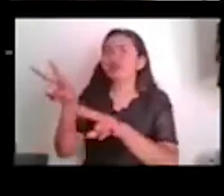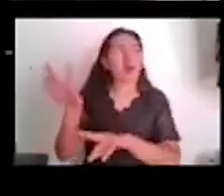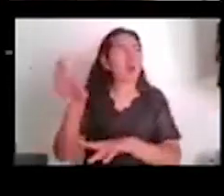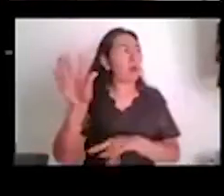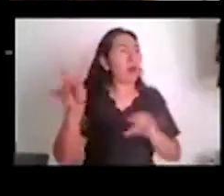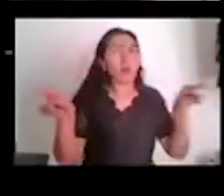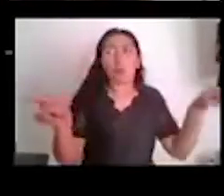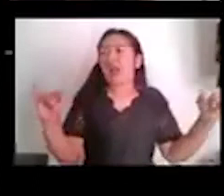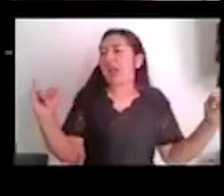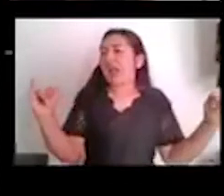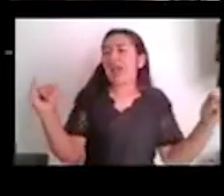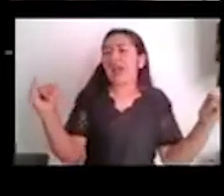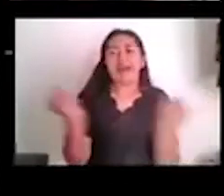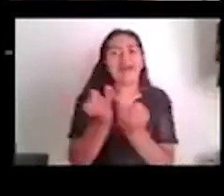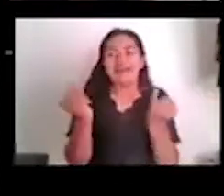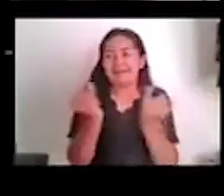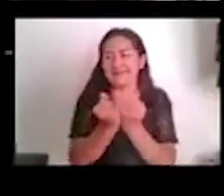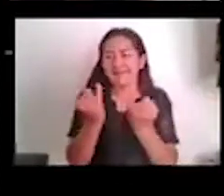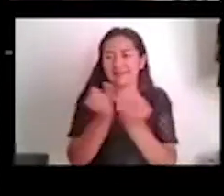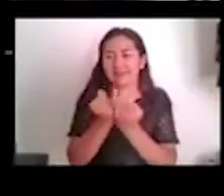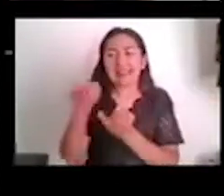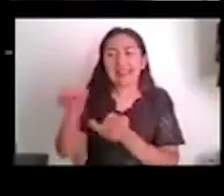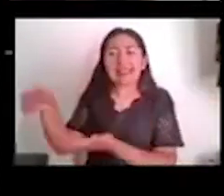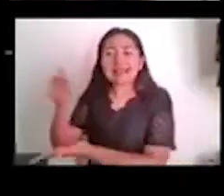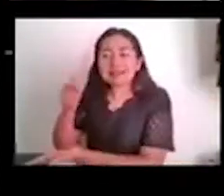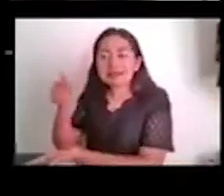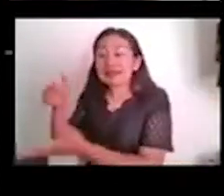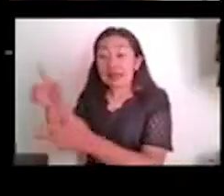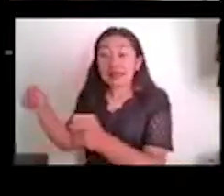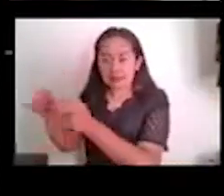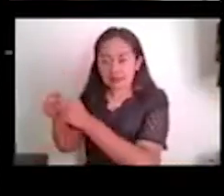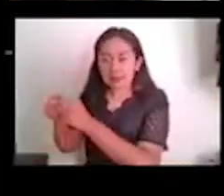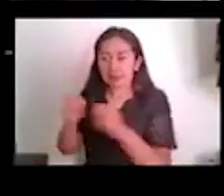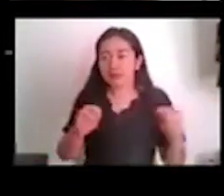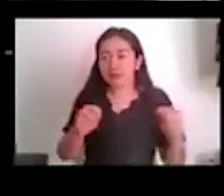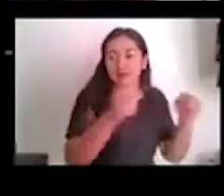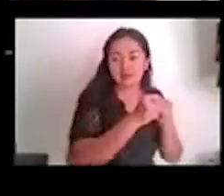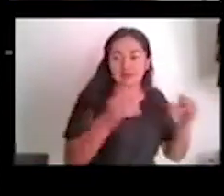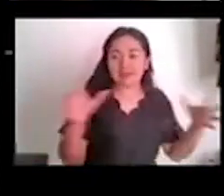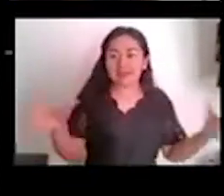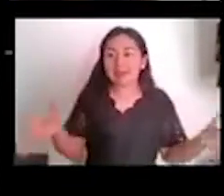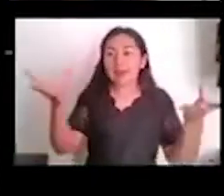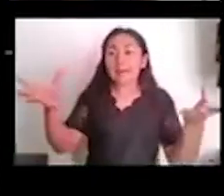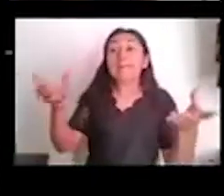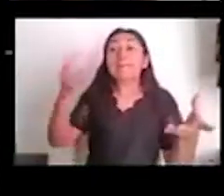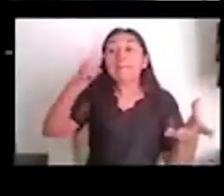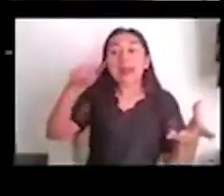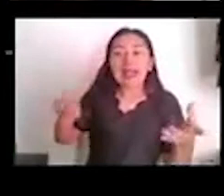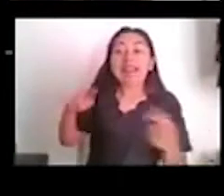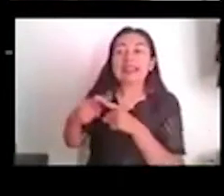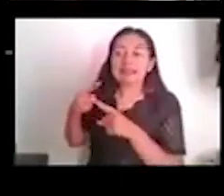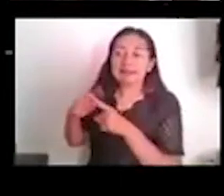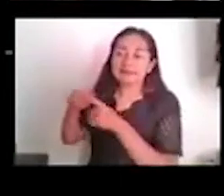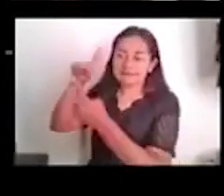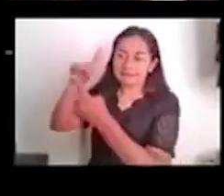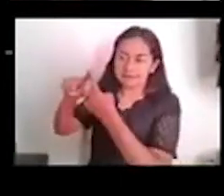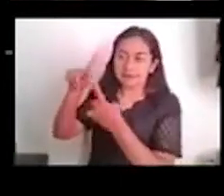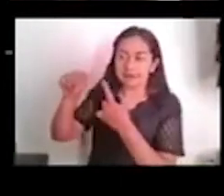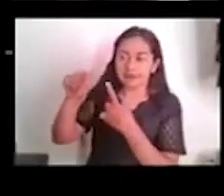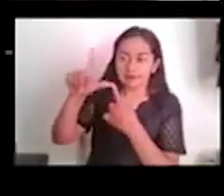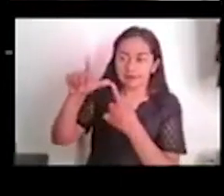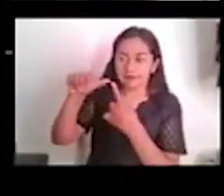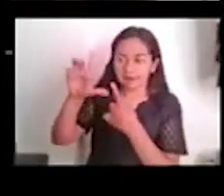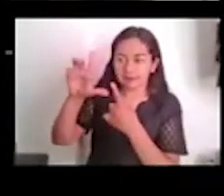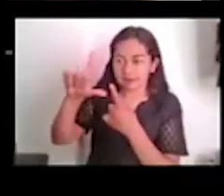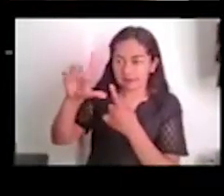dos templos mayores están dedicados tanto a Tlaloc como a Huitzilopochtli. Y ahí está Moquiwix, que es una señal estandarizada